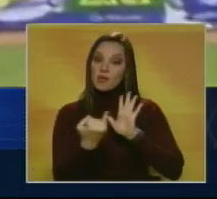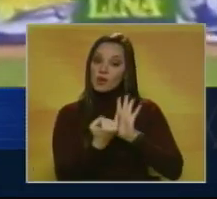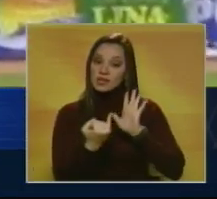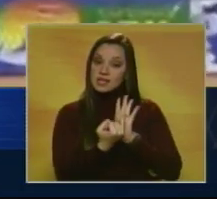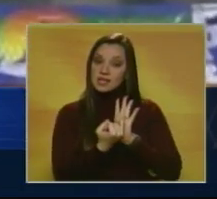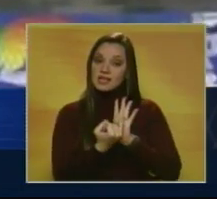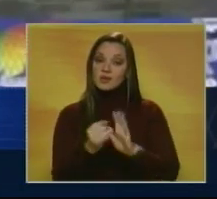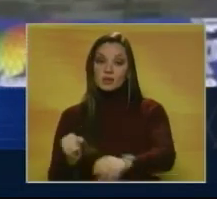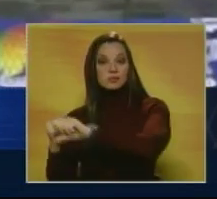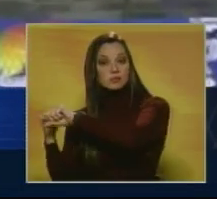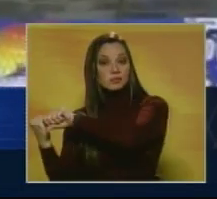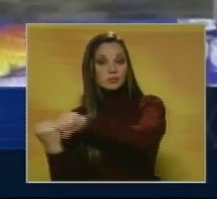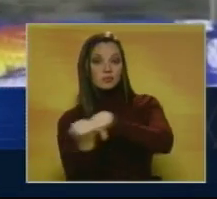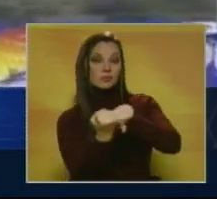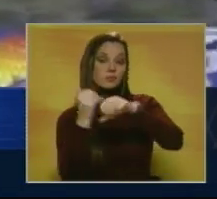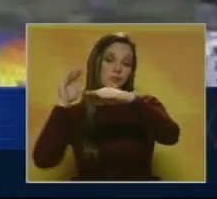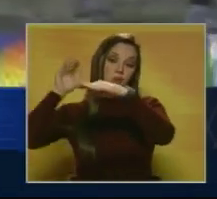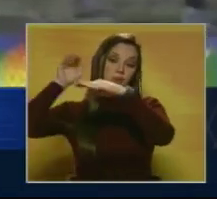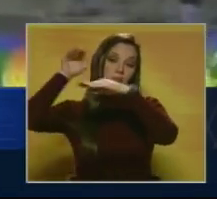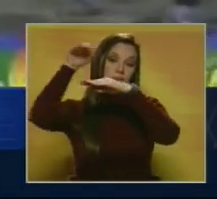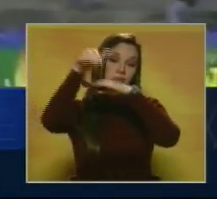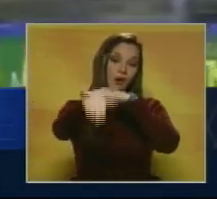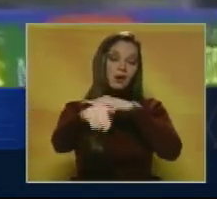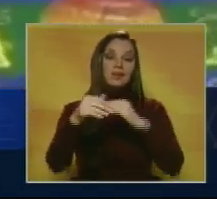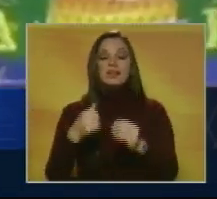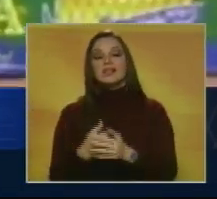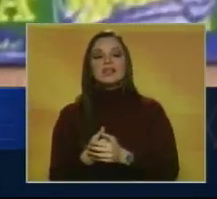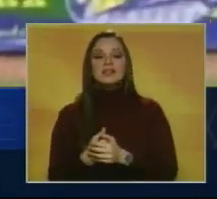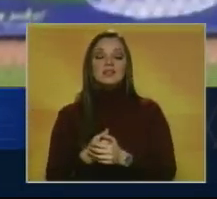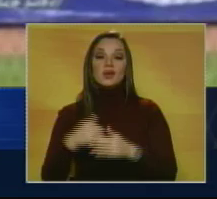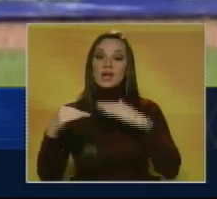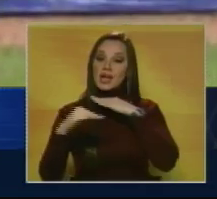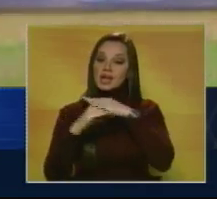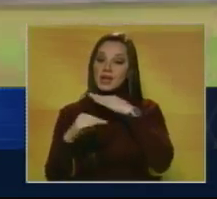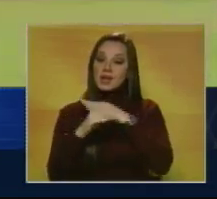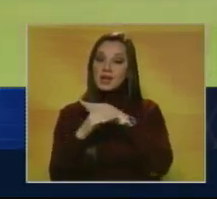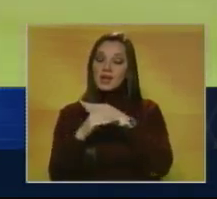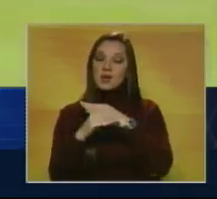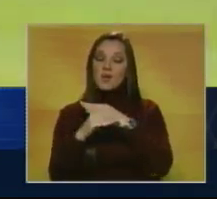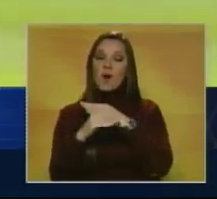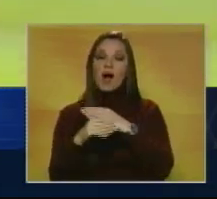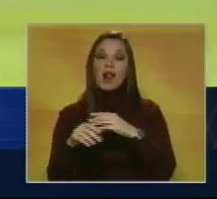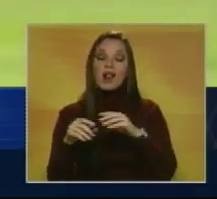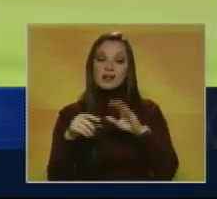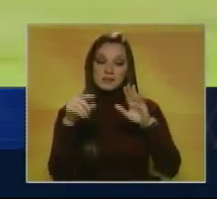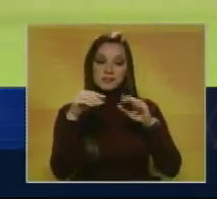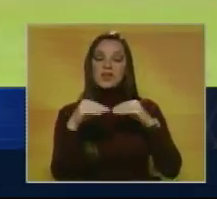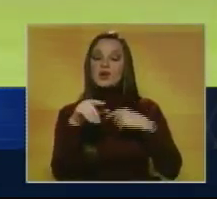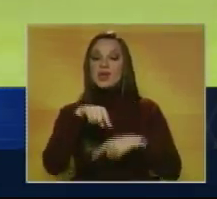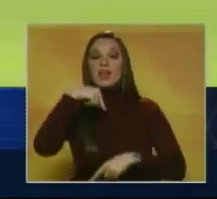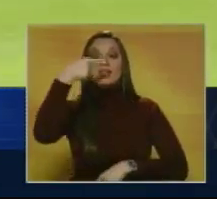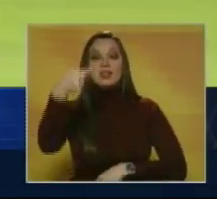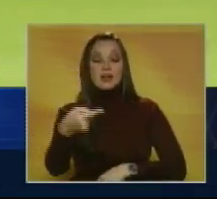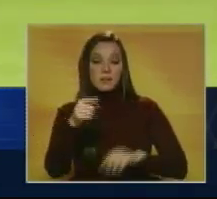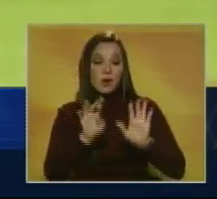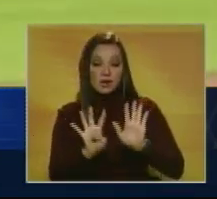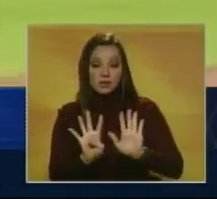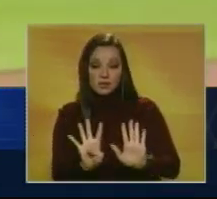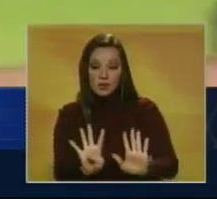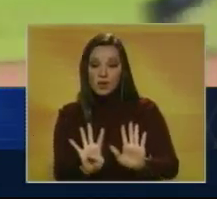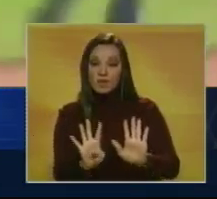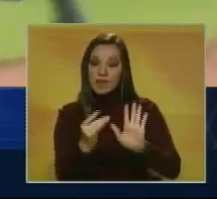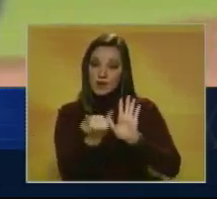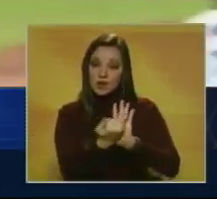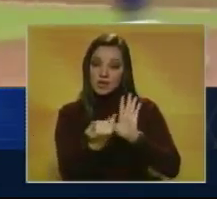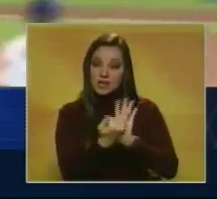Rosa conecta jonrón por el jardín izquierdo ante los envíos de Buddy Boucher para igualar la pizarra a una rayita. Luego, en el noveno capítulo, Jairo Pérez también